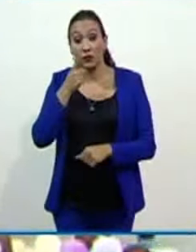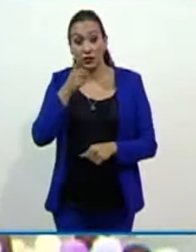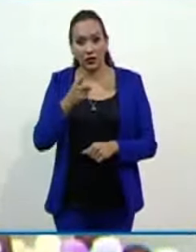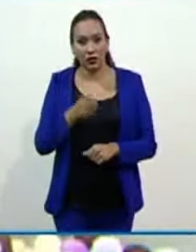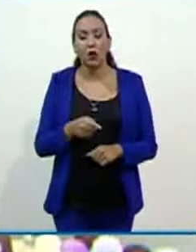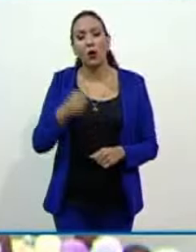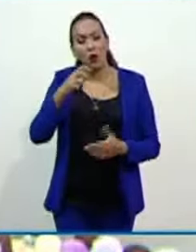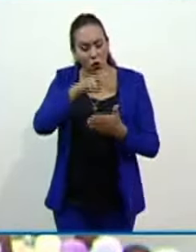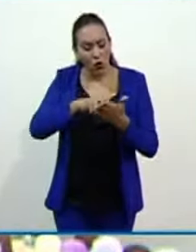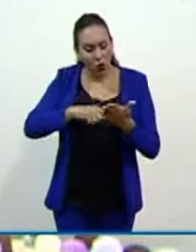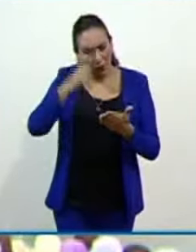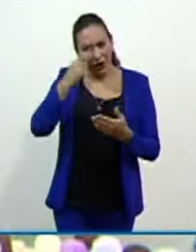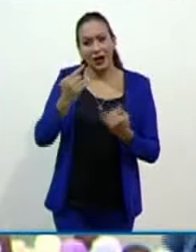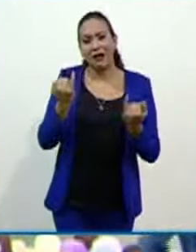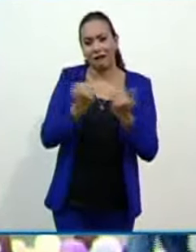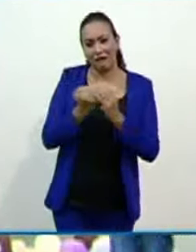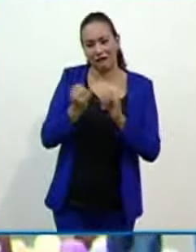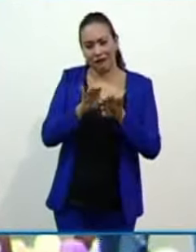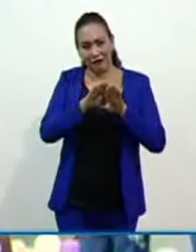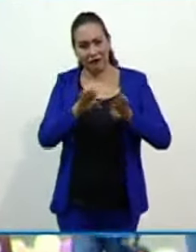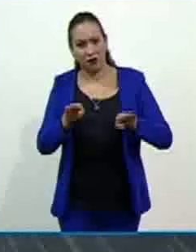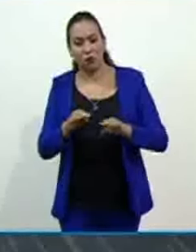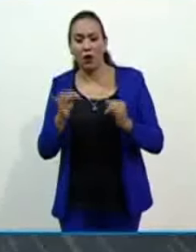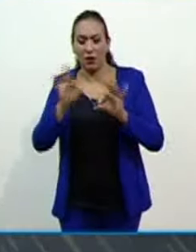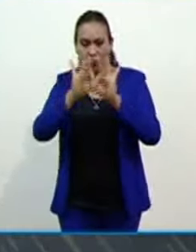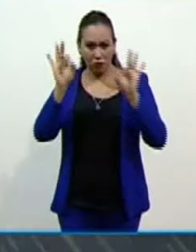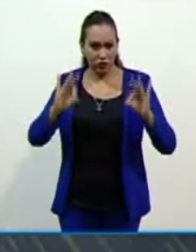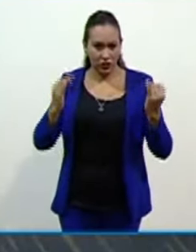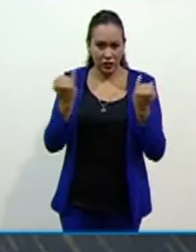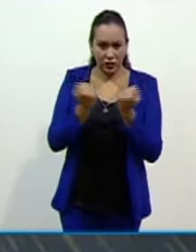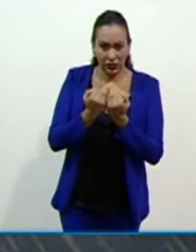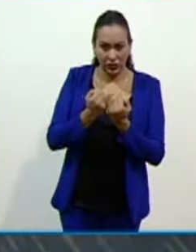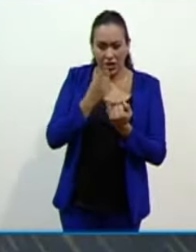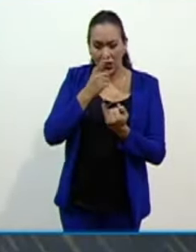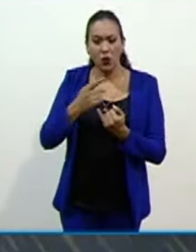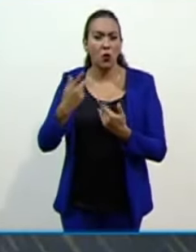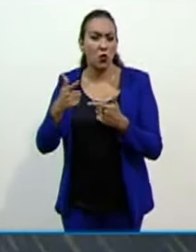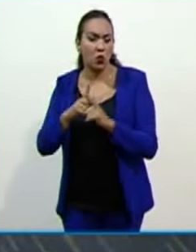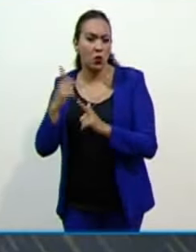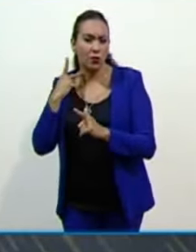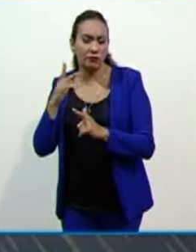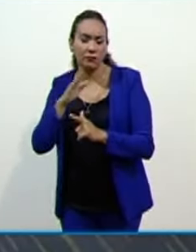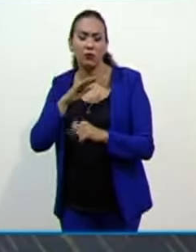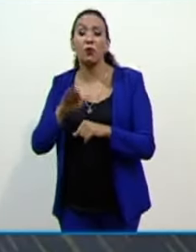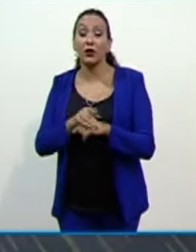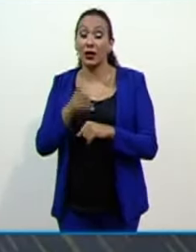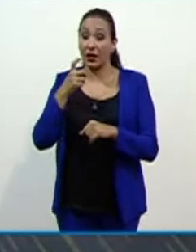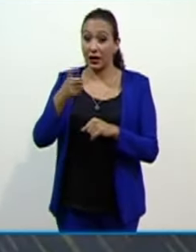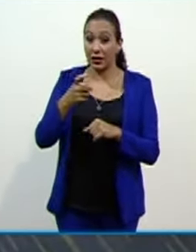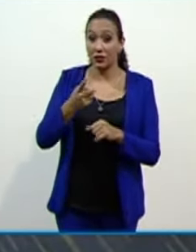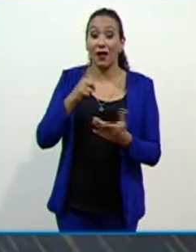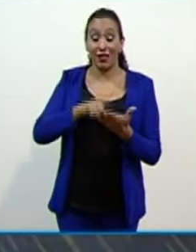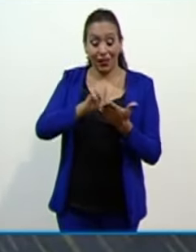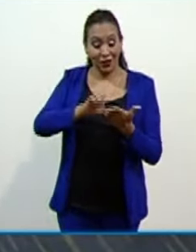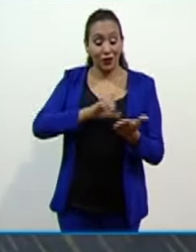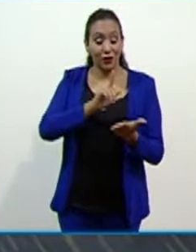paridad vulneró la autodeterminación de los partidos, percepción incorrecta, pues se trata de un principio